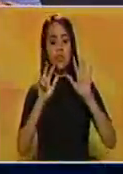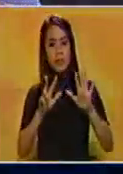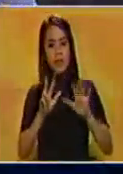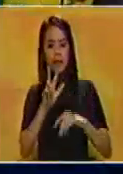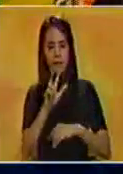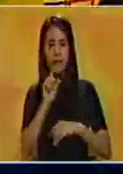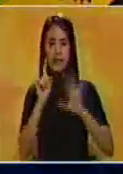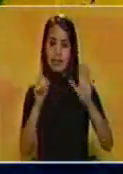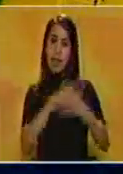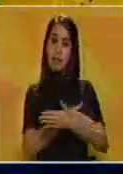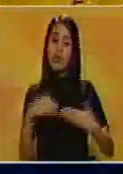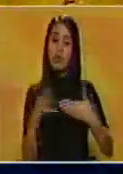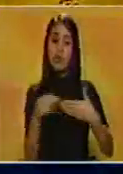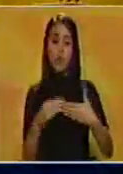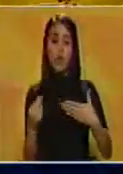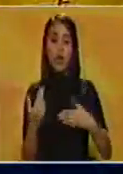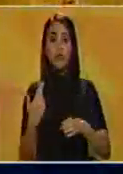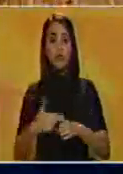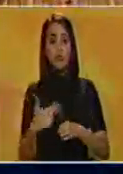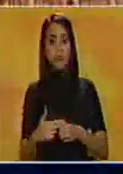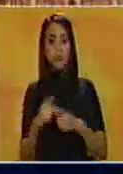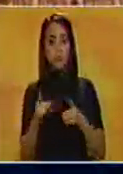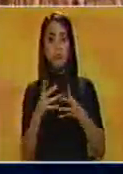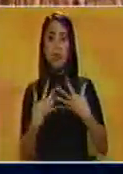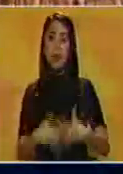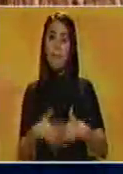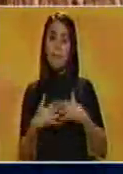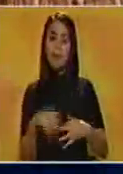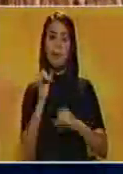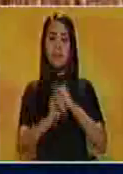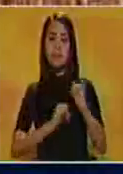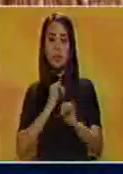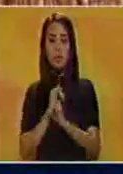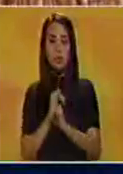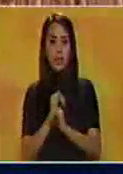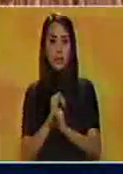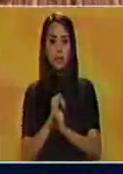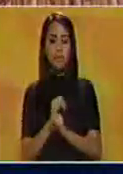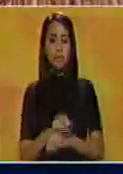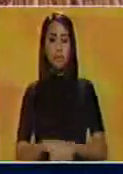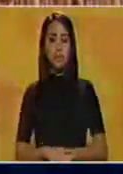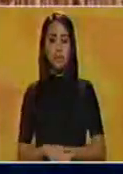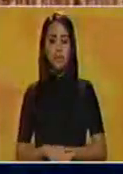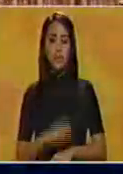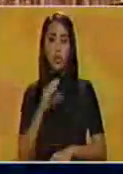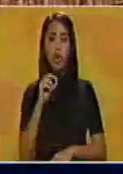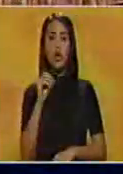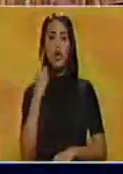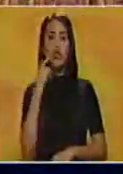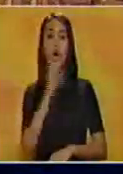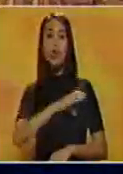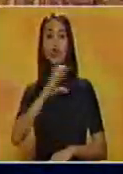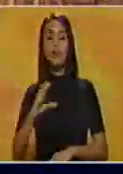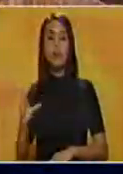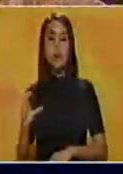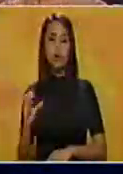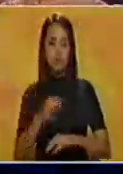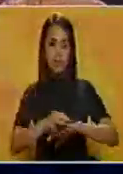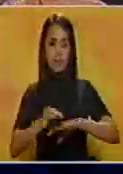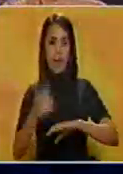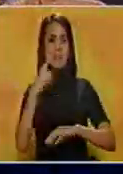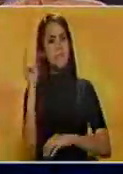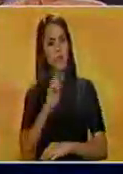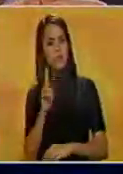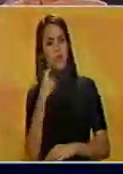de dólares en activos de PDVSA por parte de la empresa internacional ConocoPhillips en Curazao, dijo que Venezuela